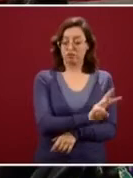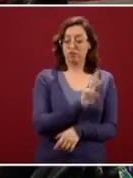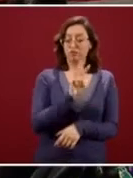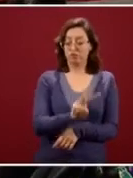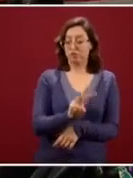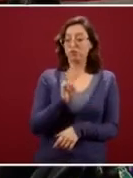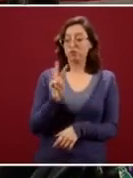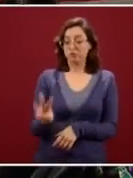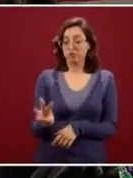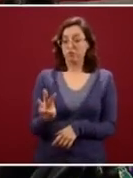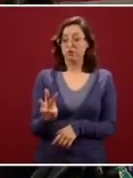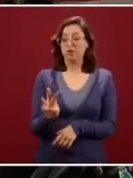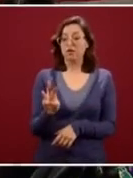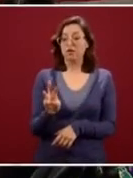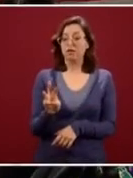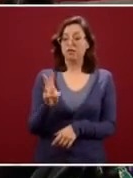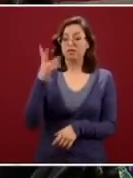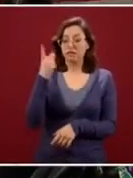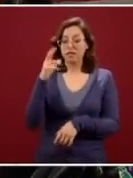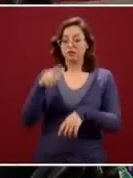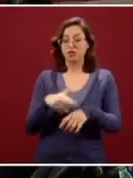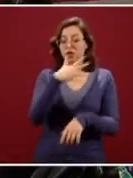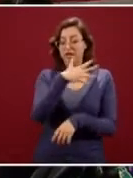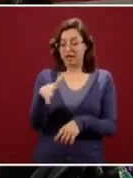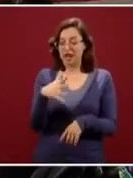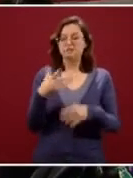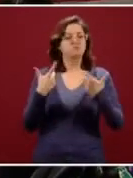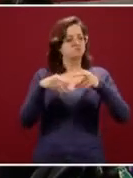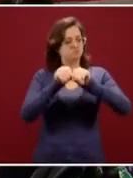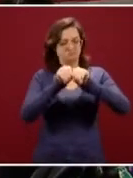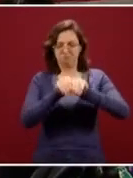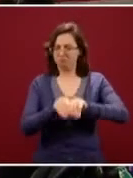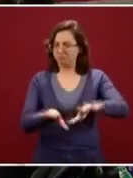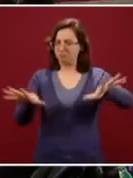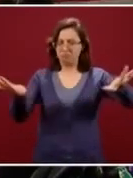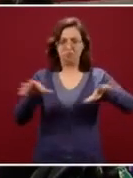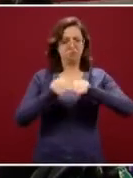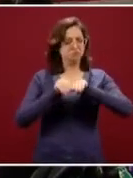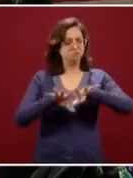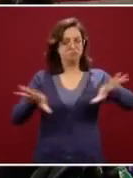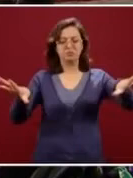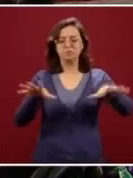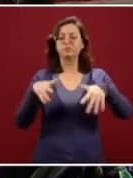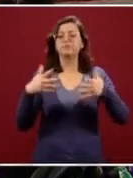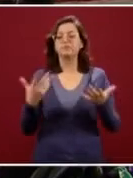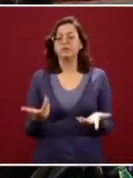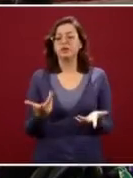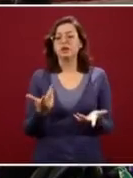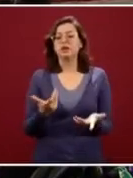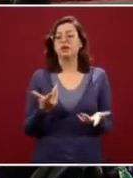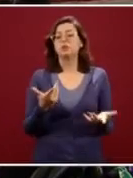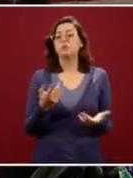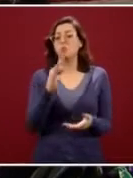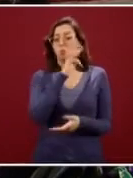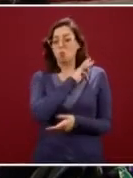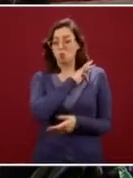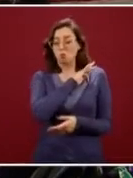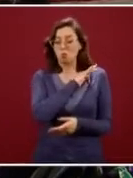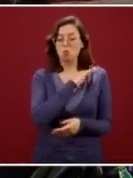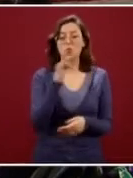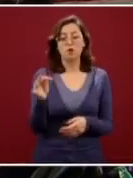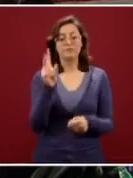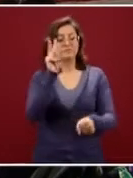página web de la Dirección General de Epidemiología. La interactividad que va a tener este mapa es que además de que podamos estar dando